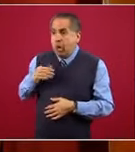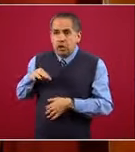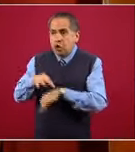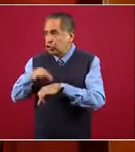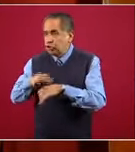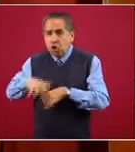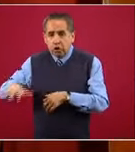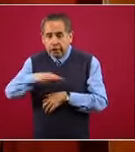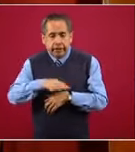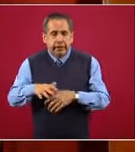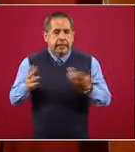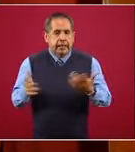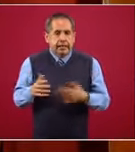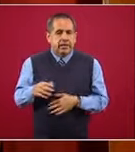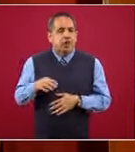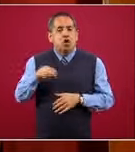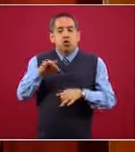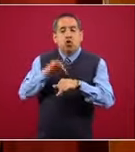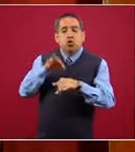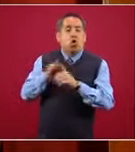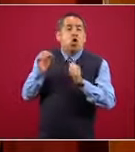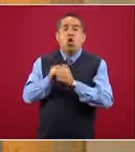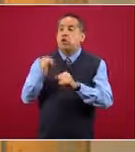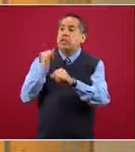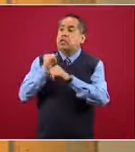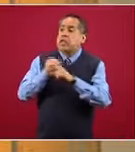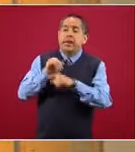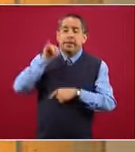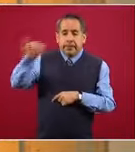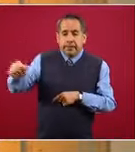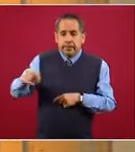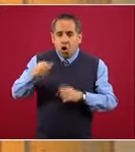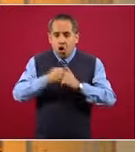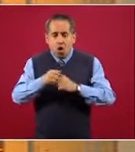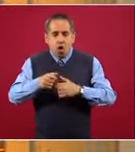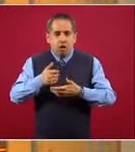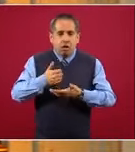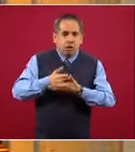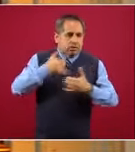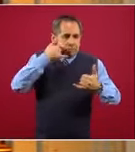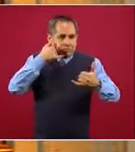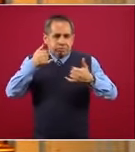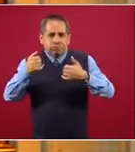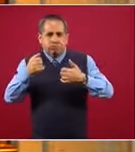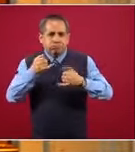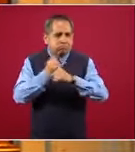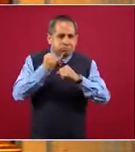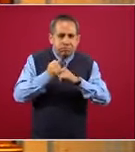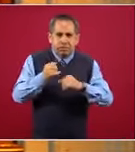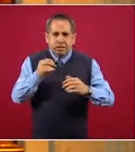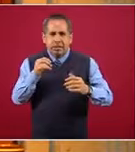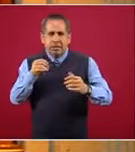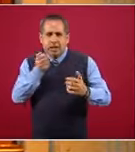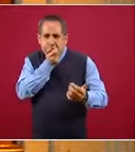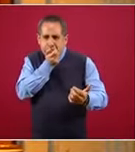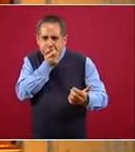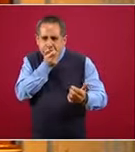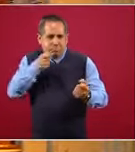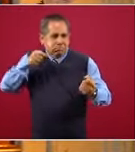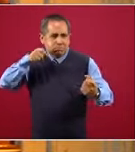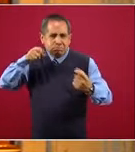terreno, el médico a distancia, es decir, haciendo estas acciones de coordinación vía remota con el radiocomunicador,